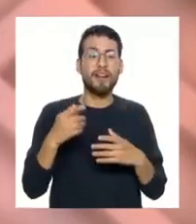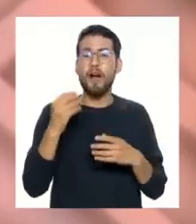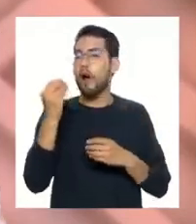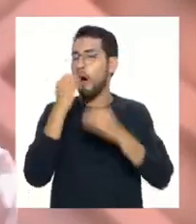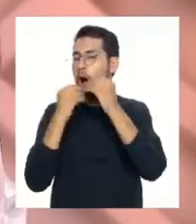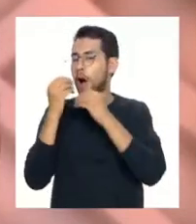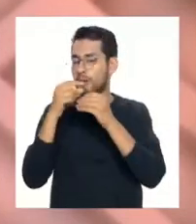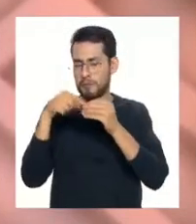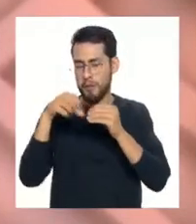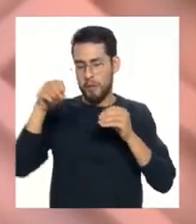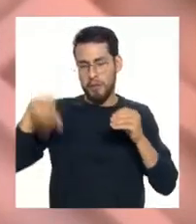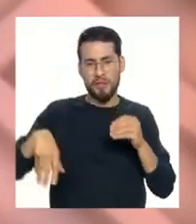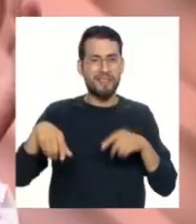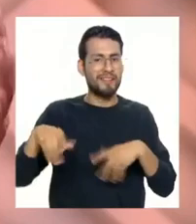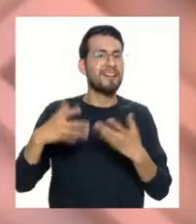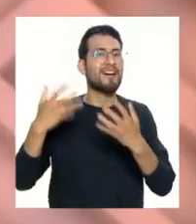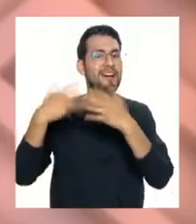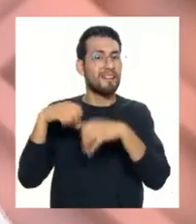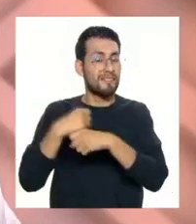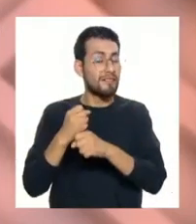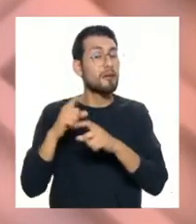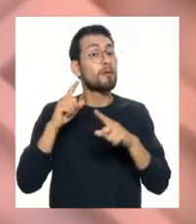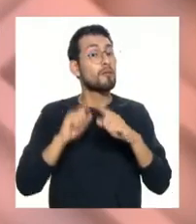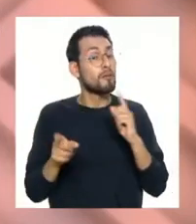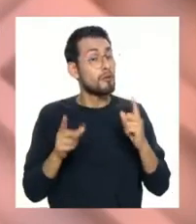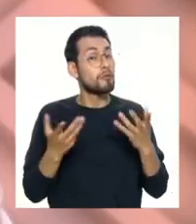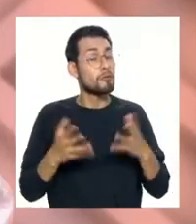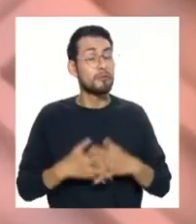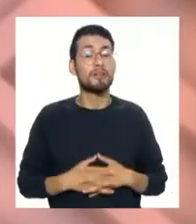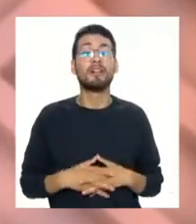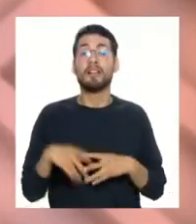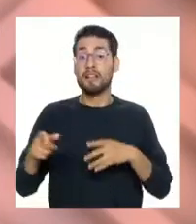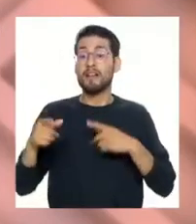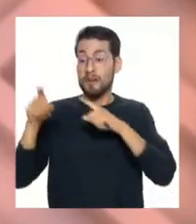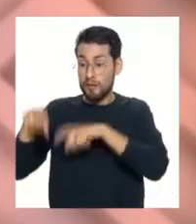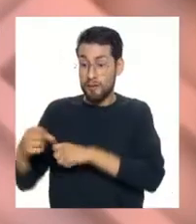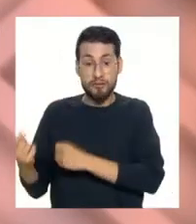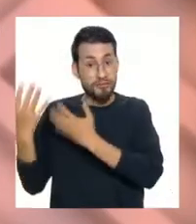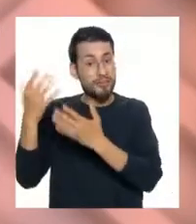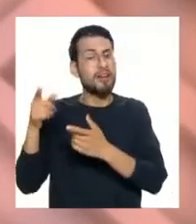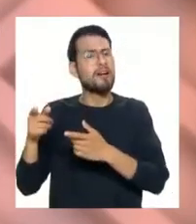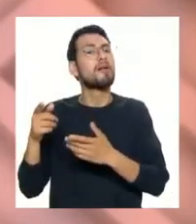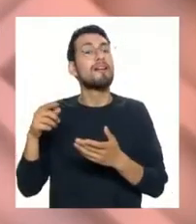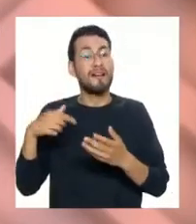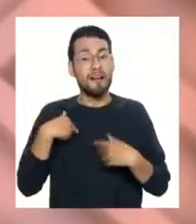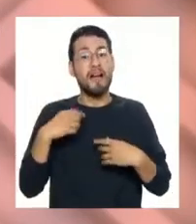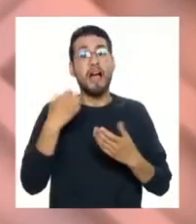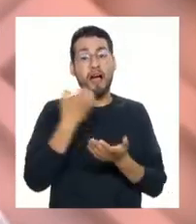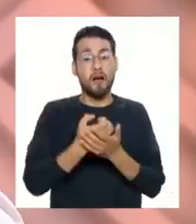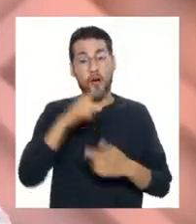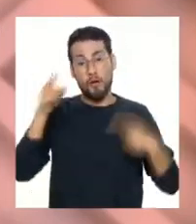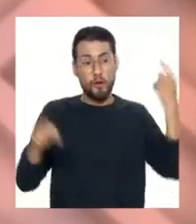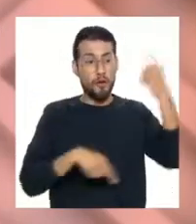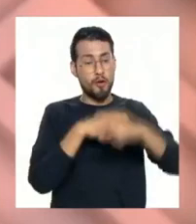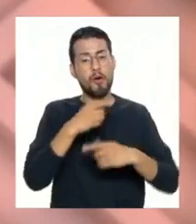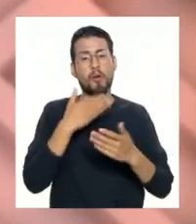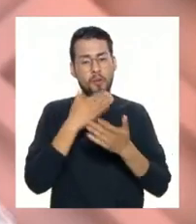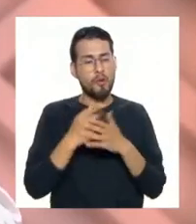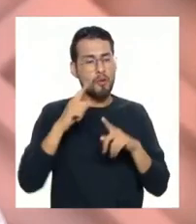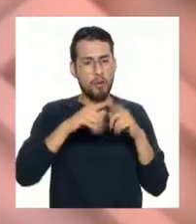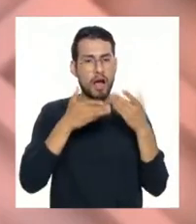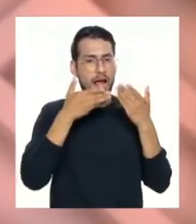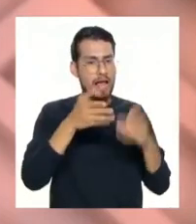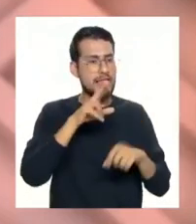se tiene en la agroindustria, y a través de eso, aplicando lo que es la economía circular, proveer